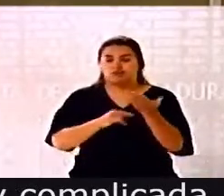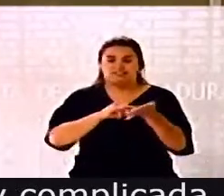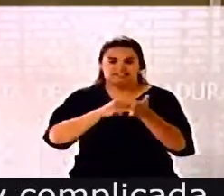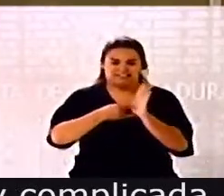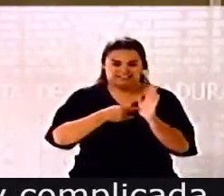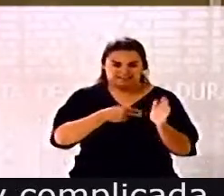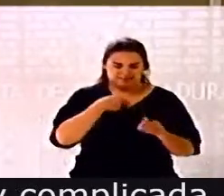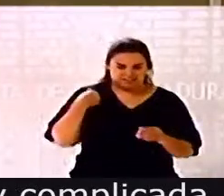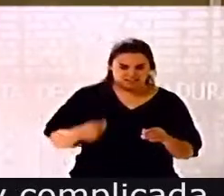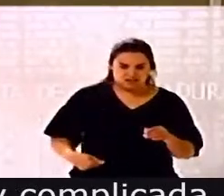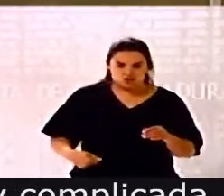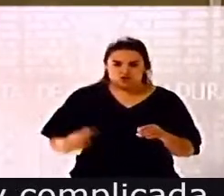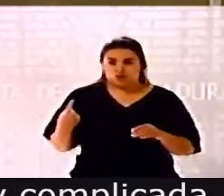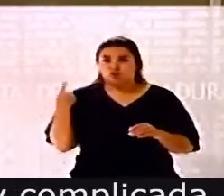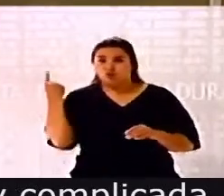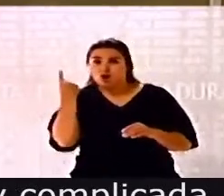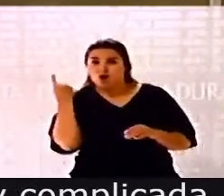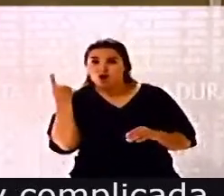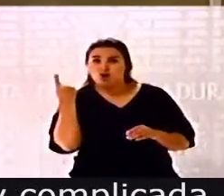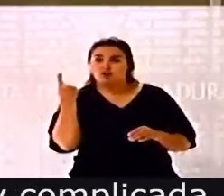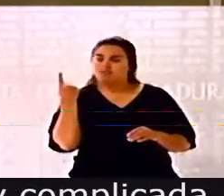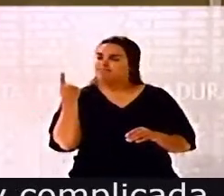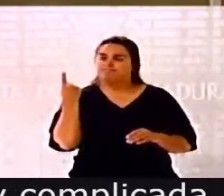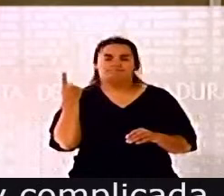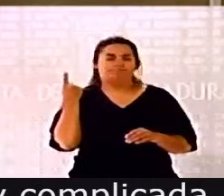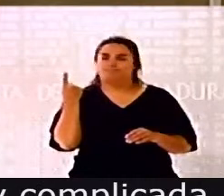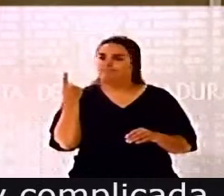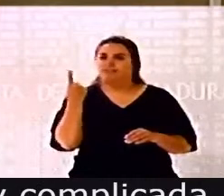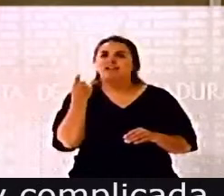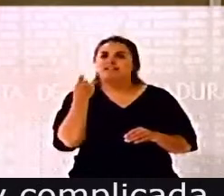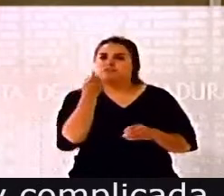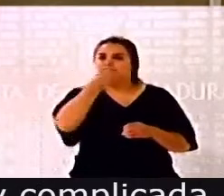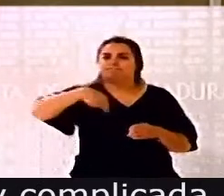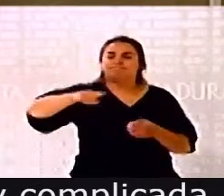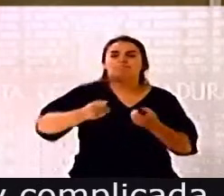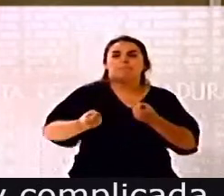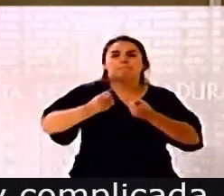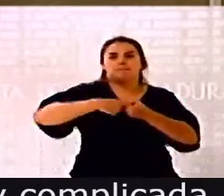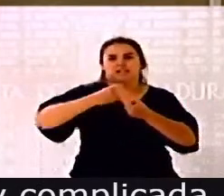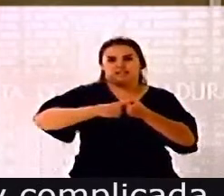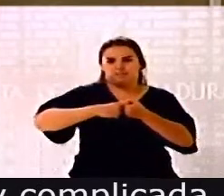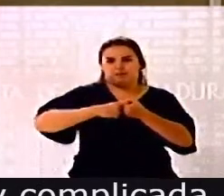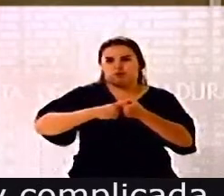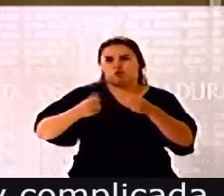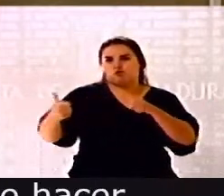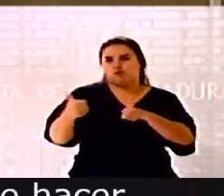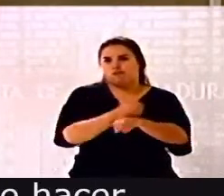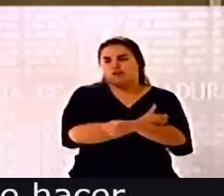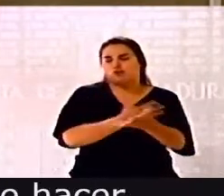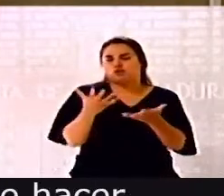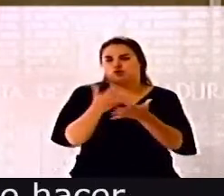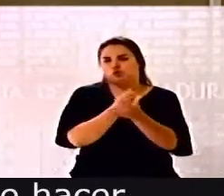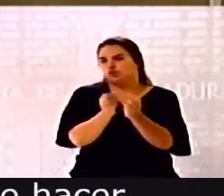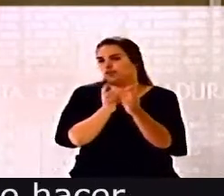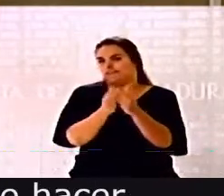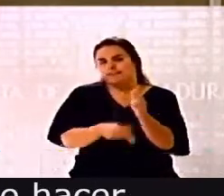sanitario solo, no lo puede hacer. Necesita de la participación, de la concurrencia de toda la